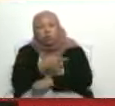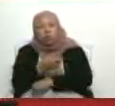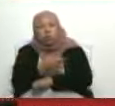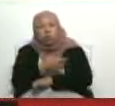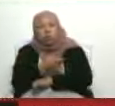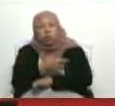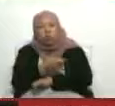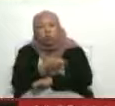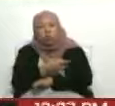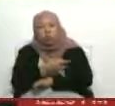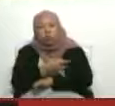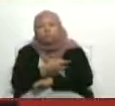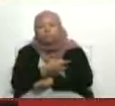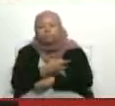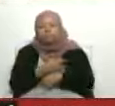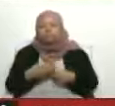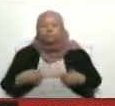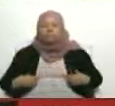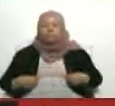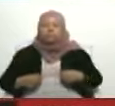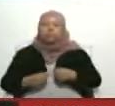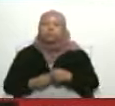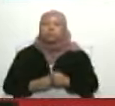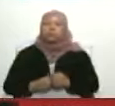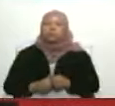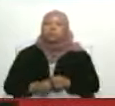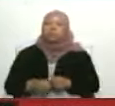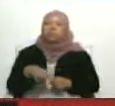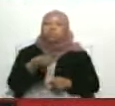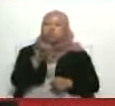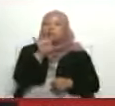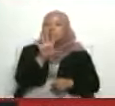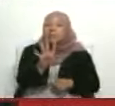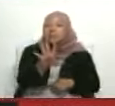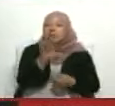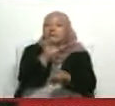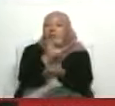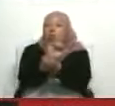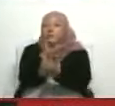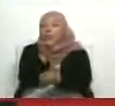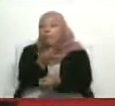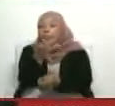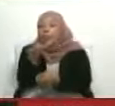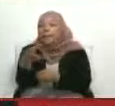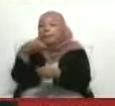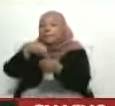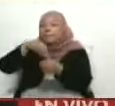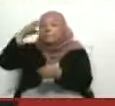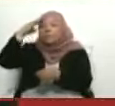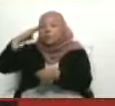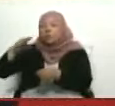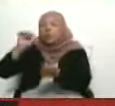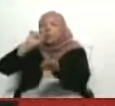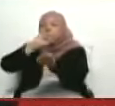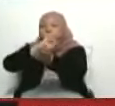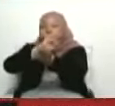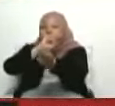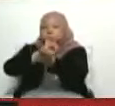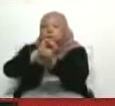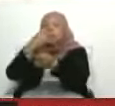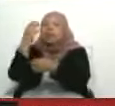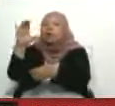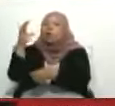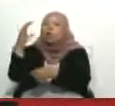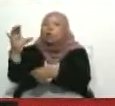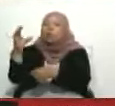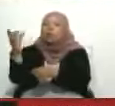quiero destacar que en los cinco casos los militares involucrados fueron captados desde Colombia